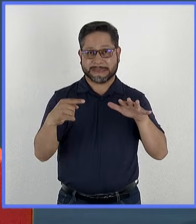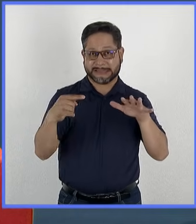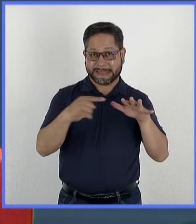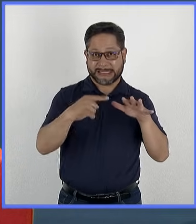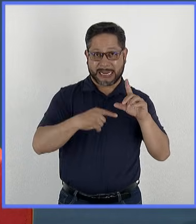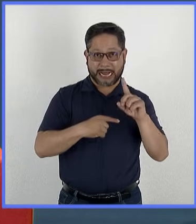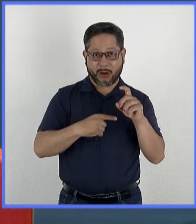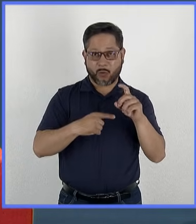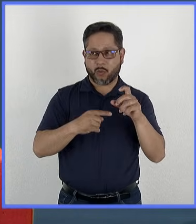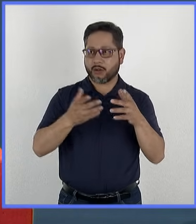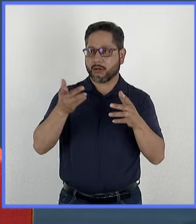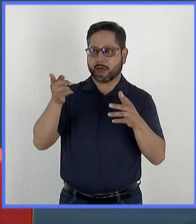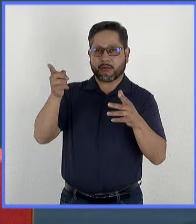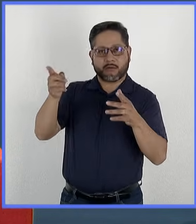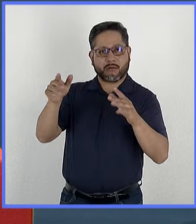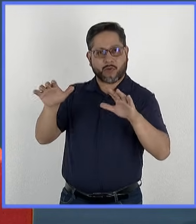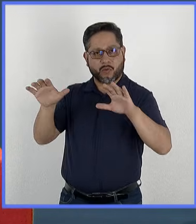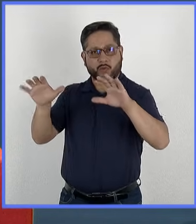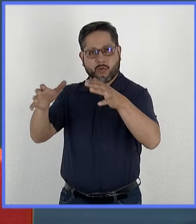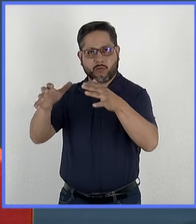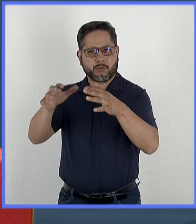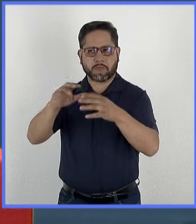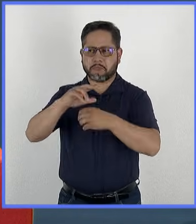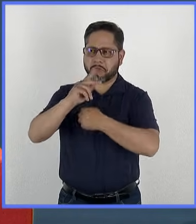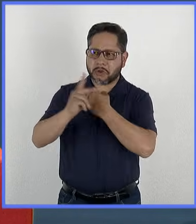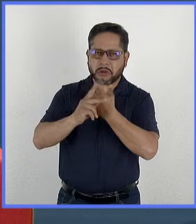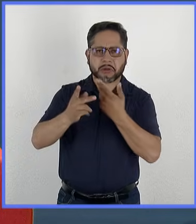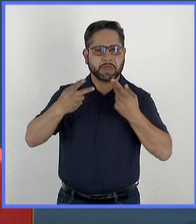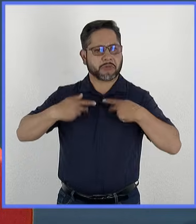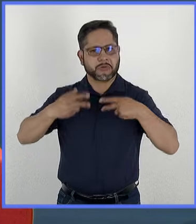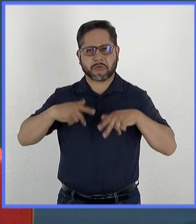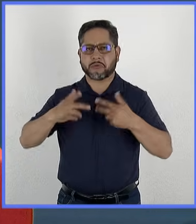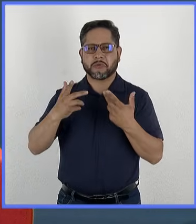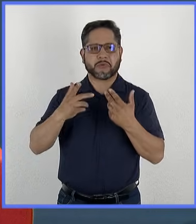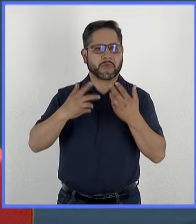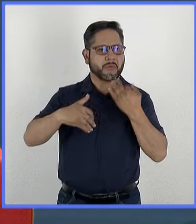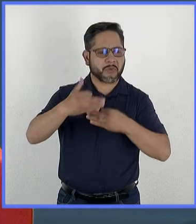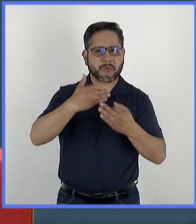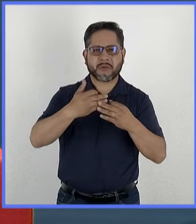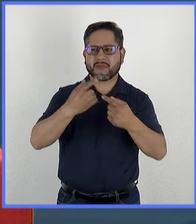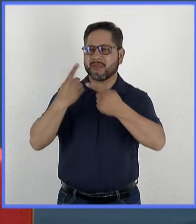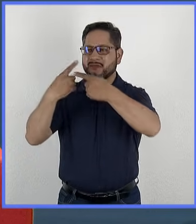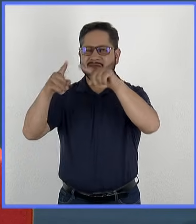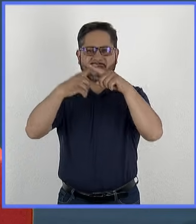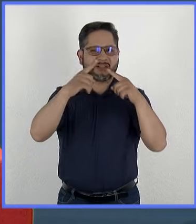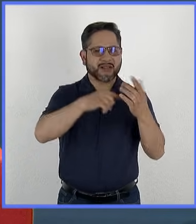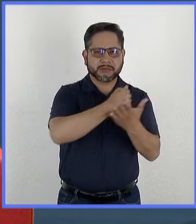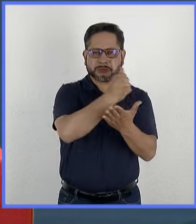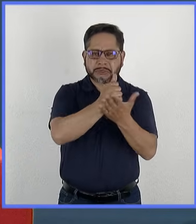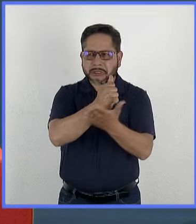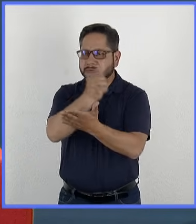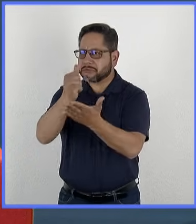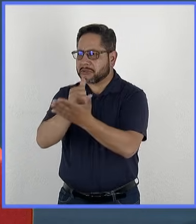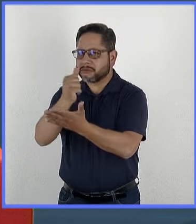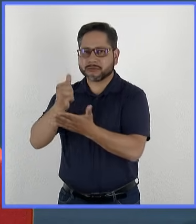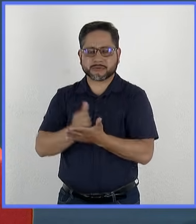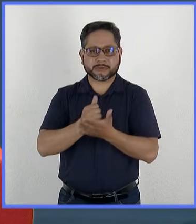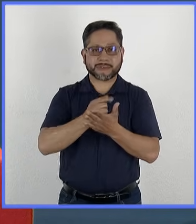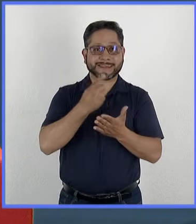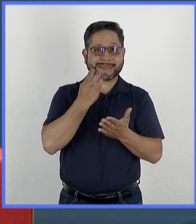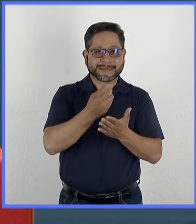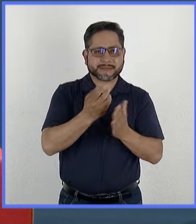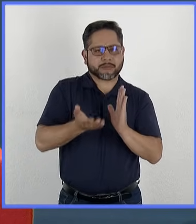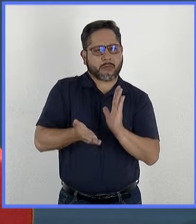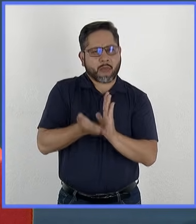de la comunidad del país, de la población del país, de las distintas ciudades del país, los desarrollos